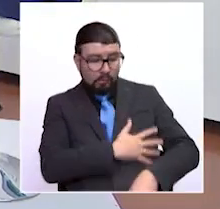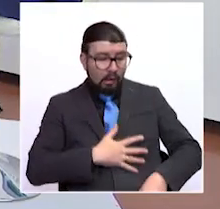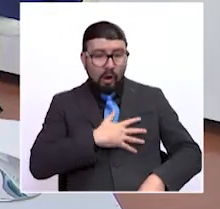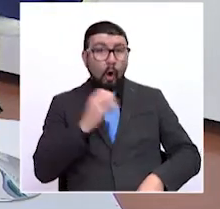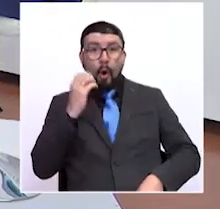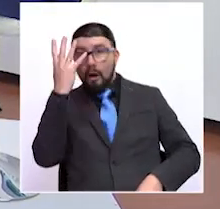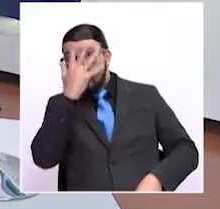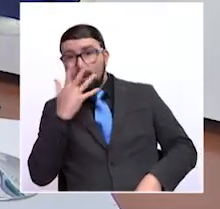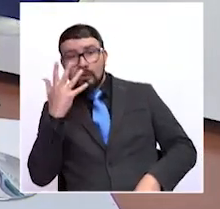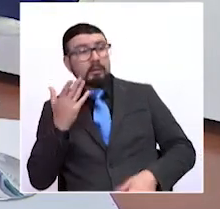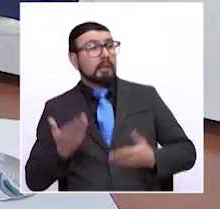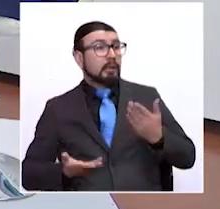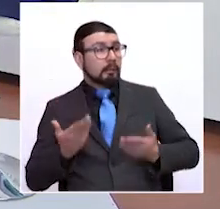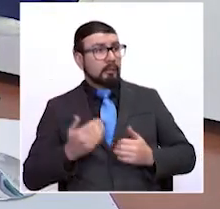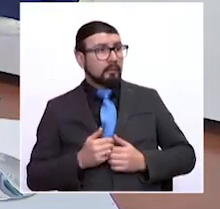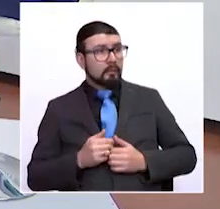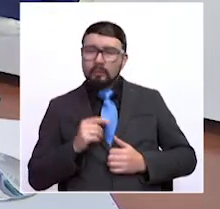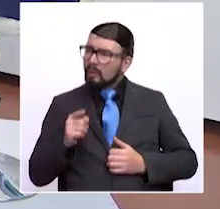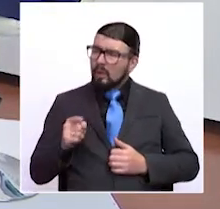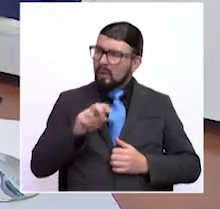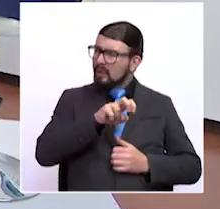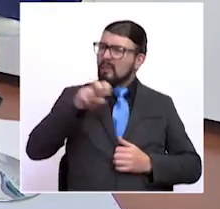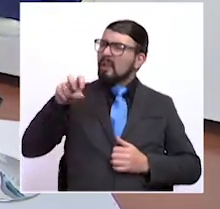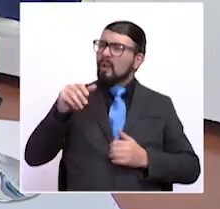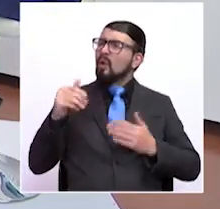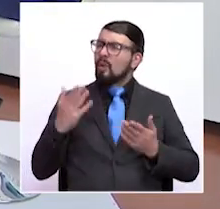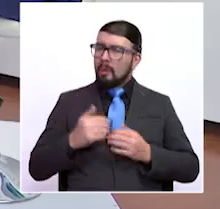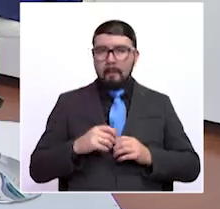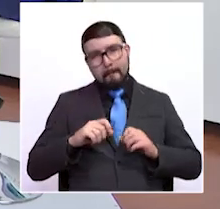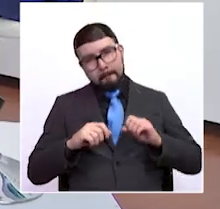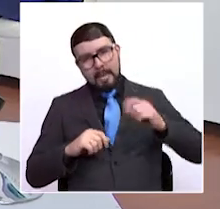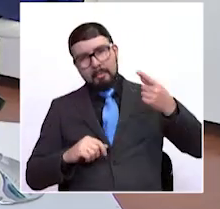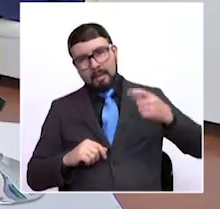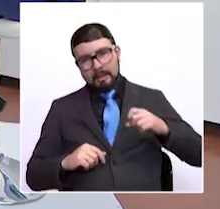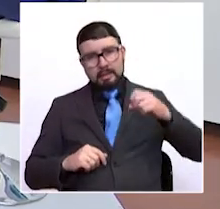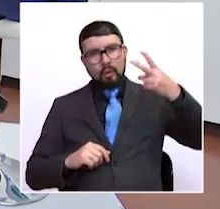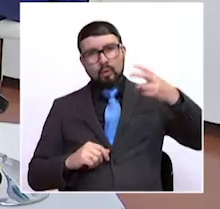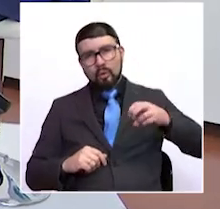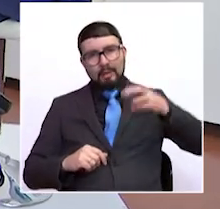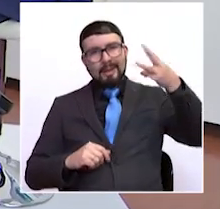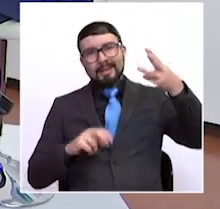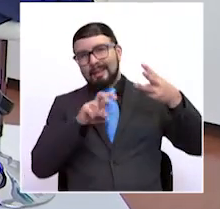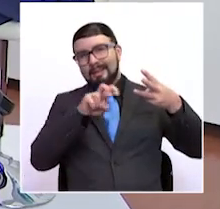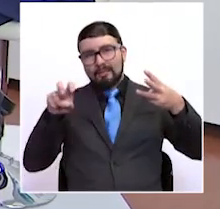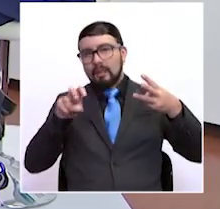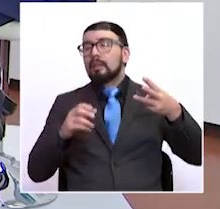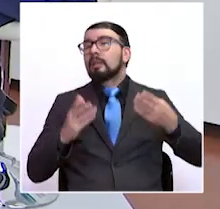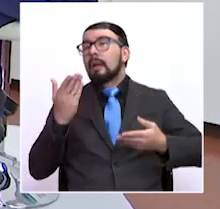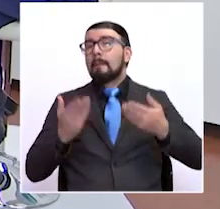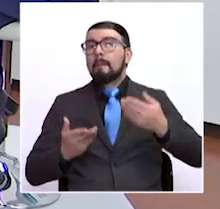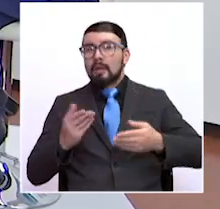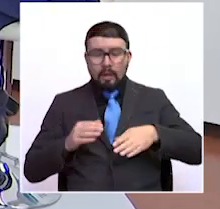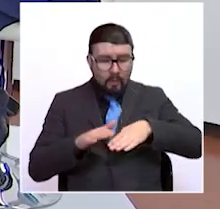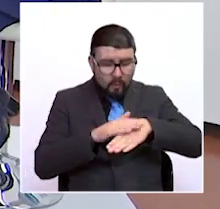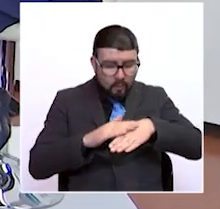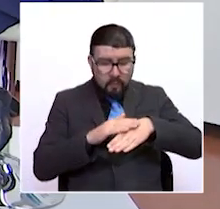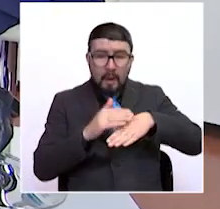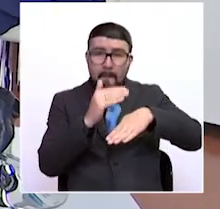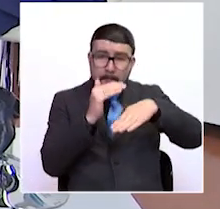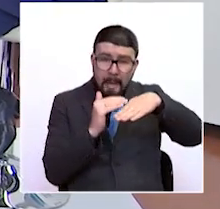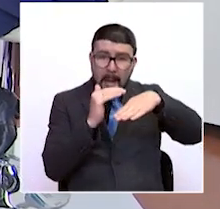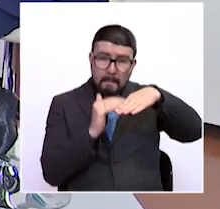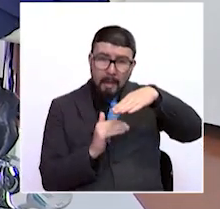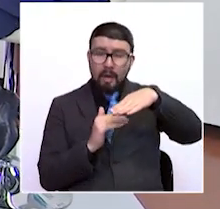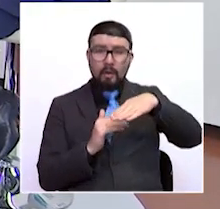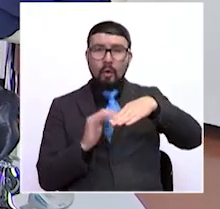¿cómo se clasifica esa quemadura? Se clasifican de primero, segundo y tercer grado, dependiendo pues, de la superficie que se encuentra comprometida y dependiendo de